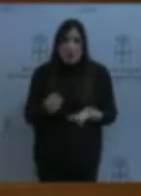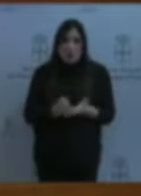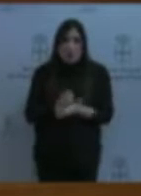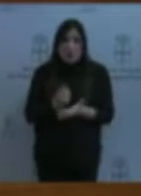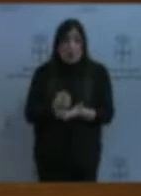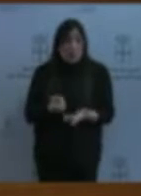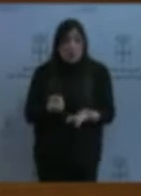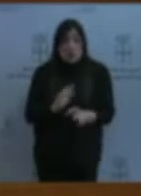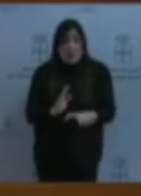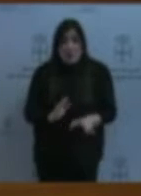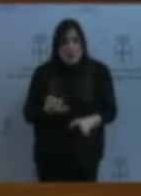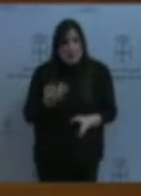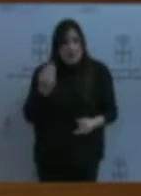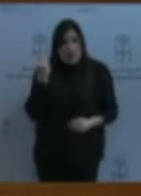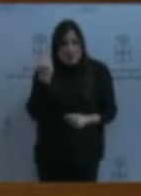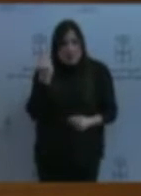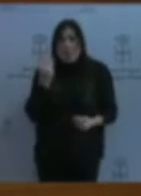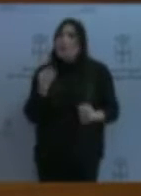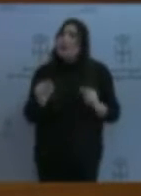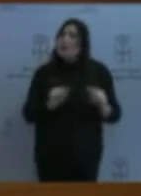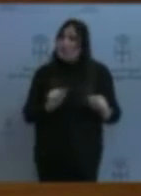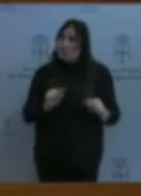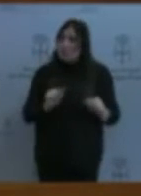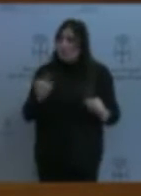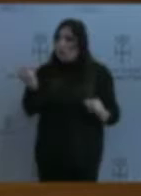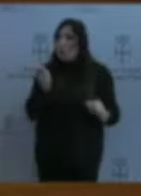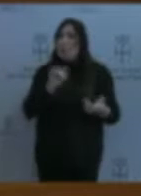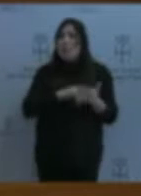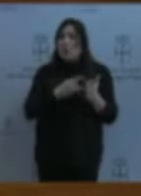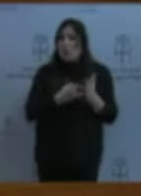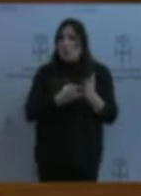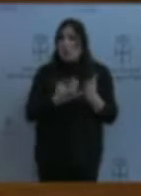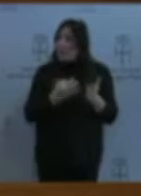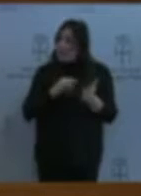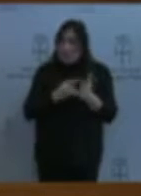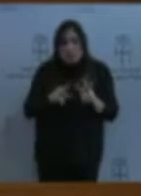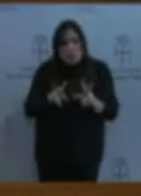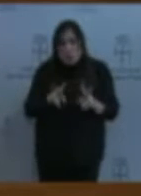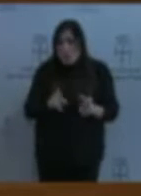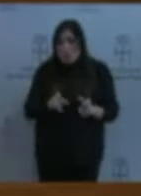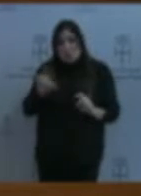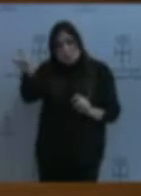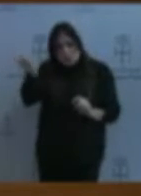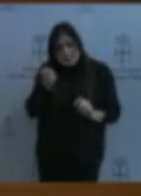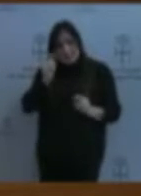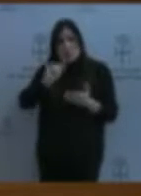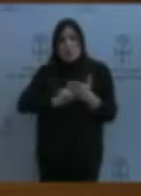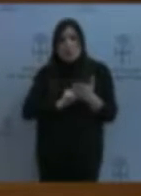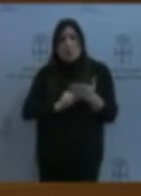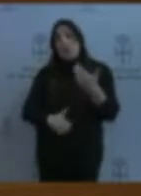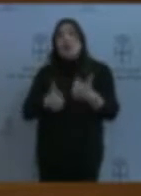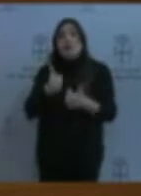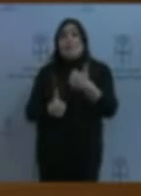decidimos contratar un proyecto. Hay que hacer un nuevo proyecto, contratarlo y licitarlo en este ejercicio 2019.